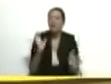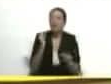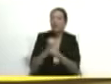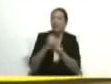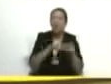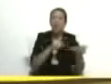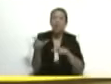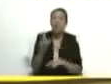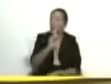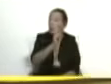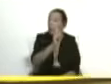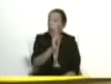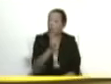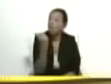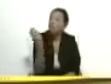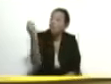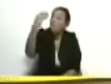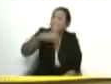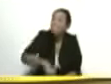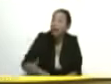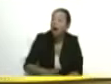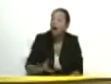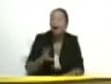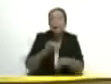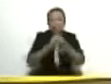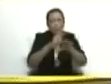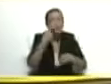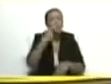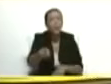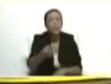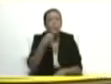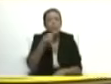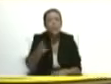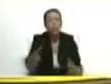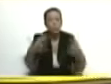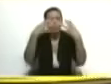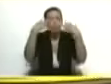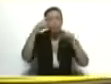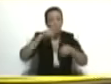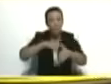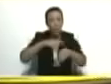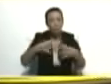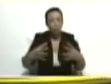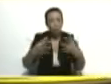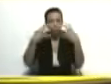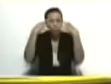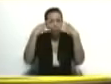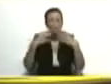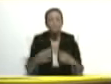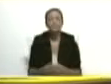Hay que ver, y esto se lo digo a nuestro pueblo, que debe estar